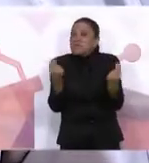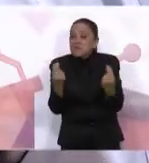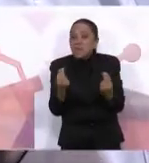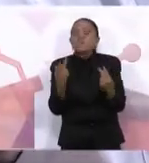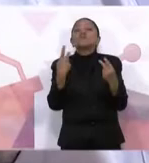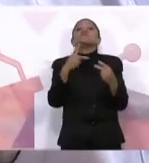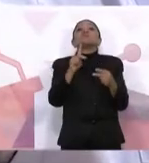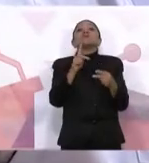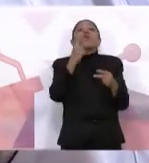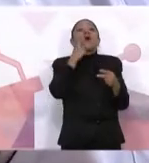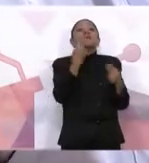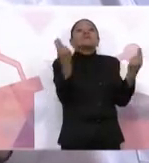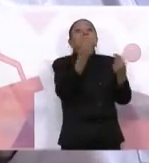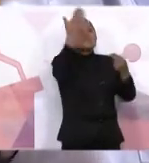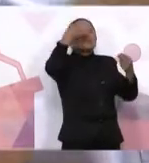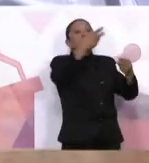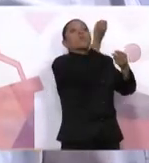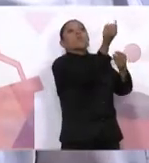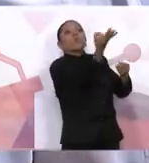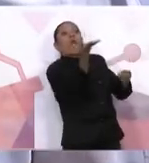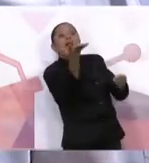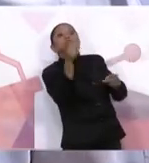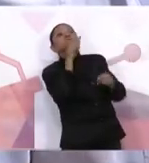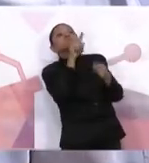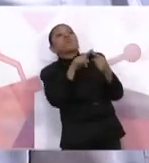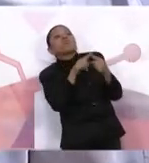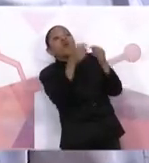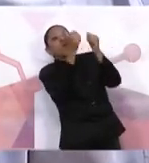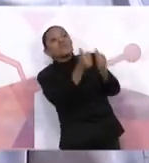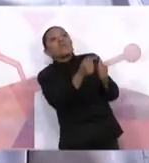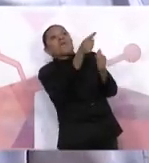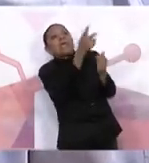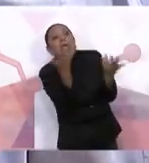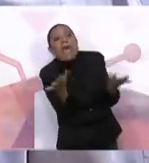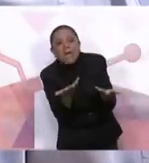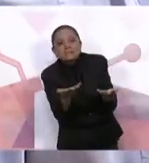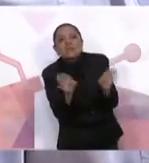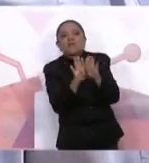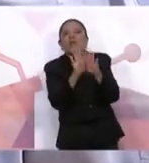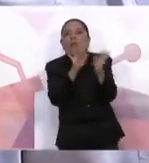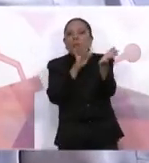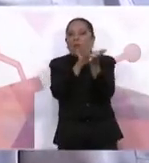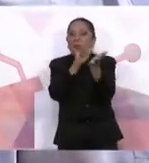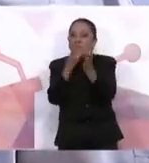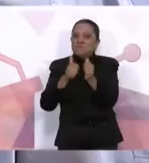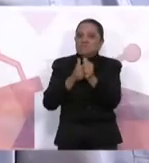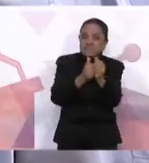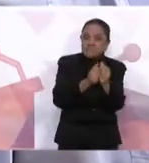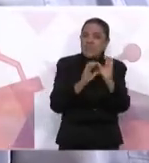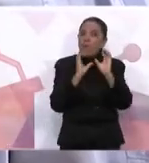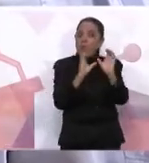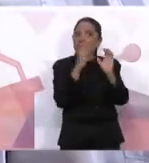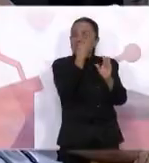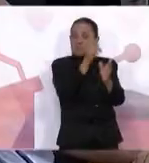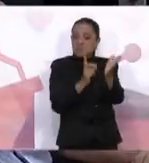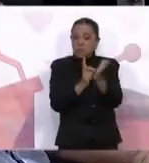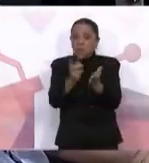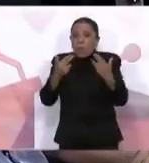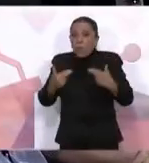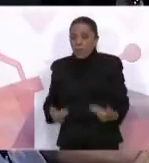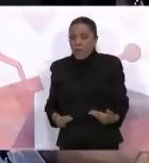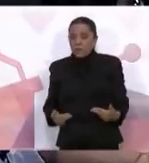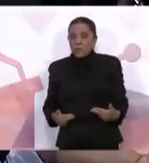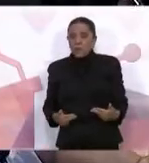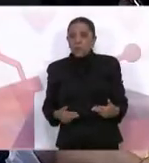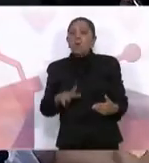qué están haciendo y cómo los podemos respaldar cuidando sus derechos humanos vamos a poner una cantidad muy